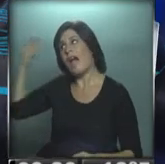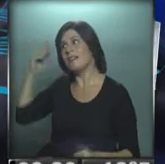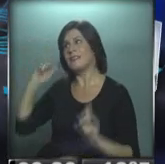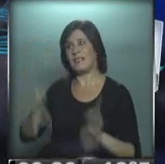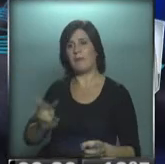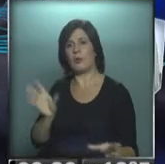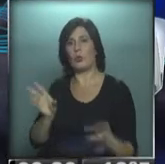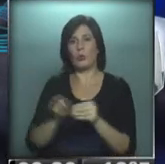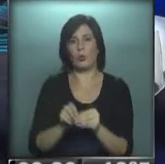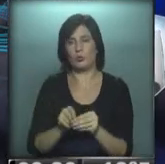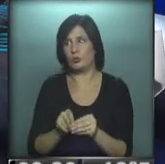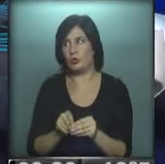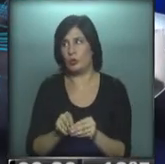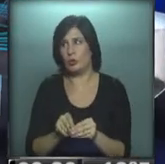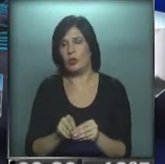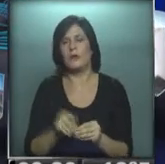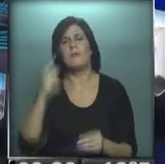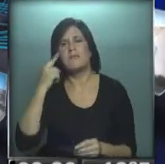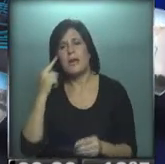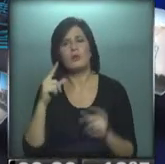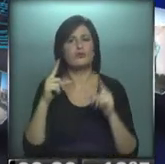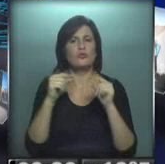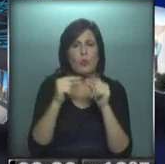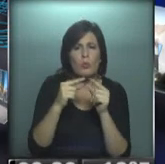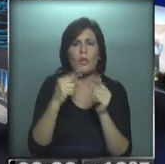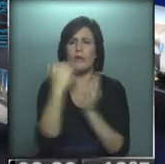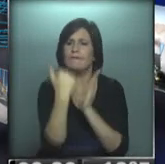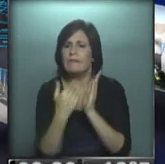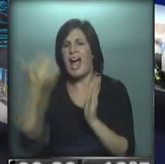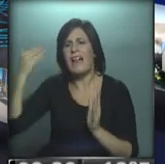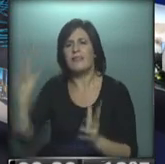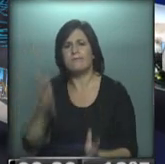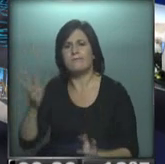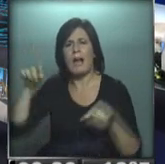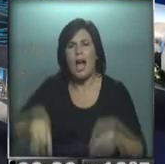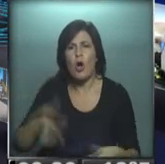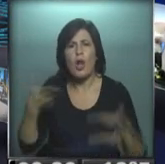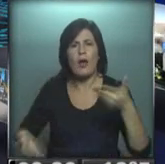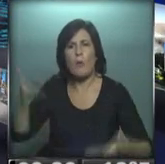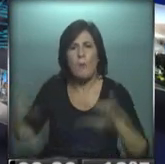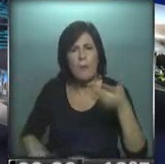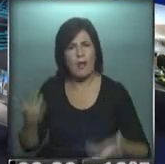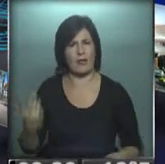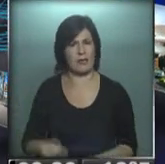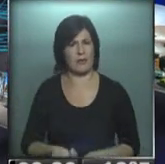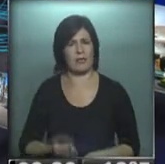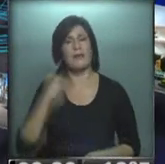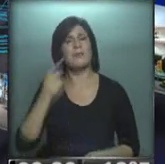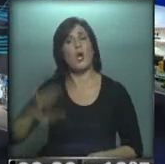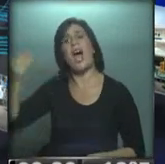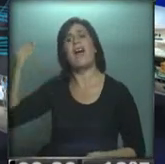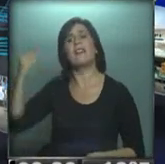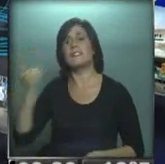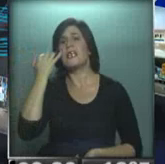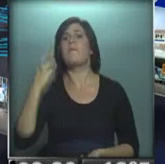con comparaciones, con porcentajes. Esta es la realidad de YPF y muy diferente era la realidad del pasado, cuando